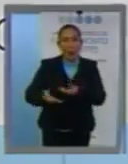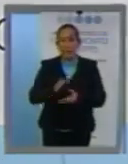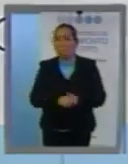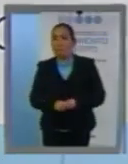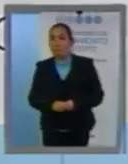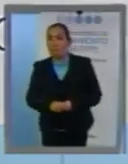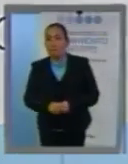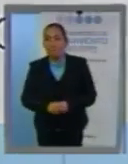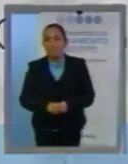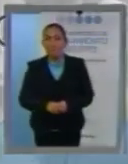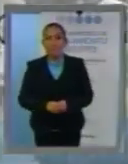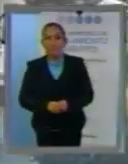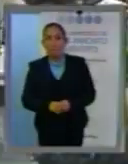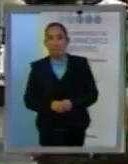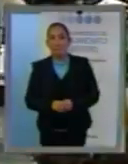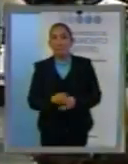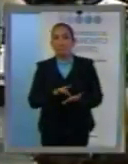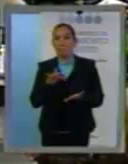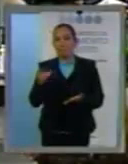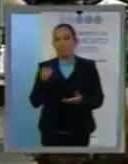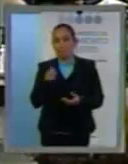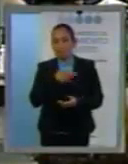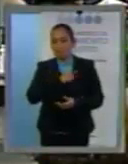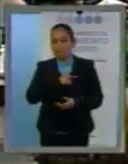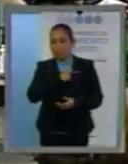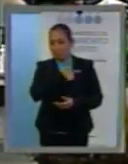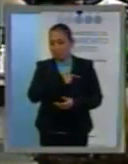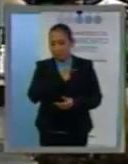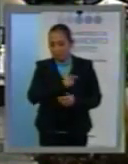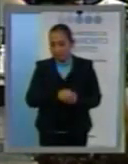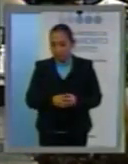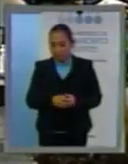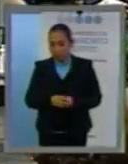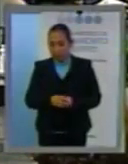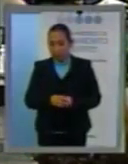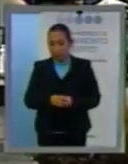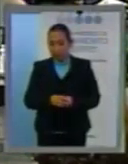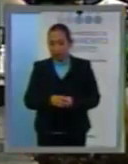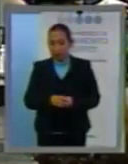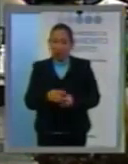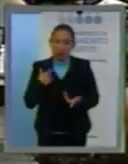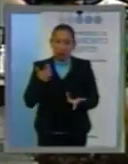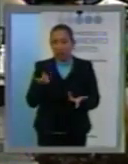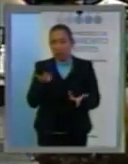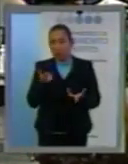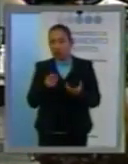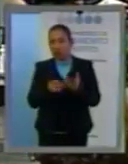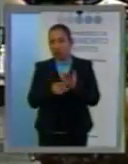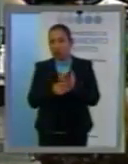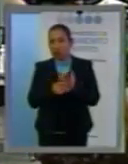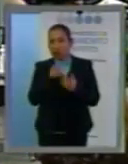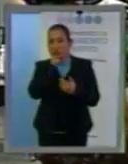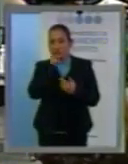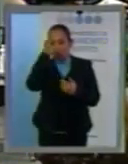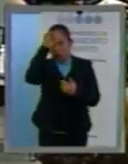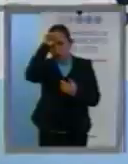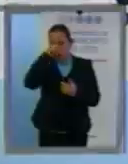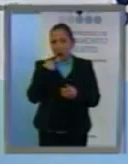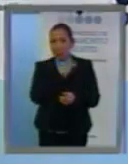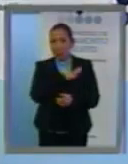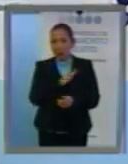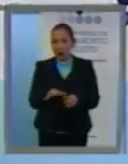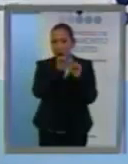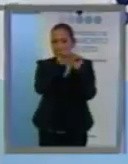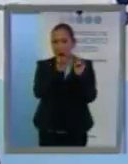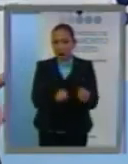palabra. Gracias, con mucho gusto. Estoy haciendo algunos comentarios generales en relación al Sistema